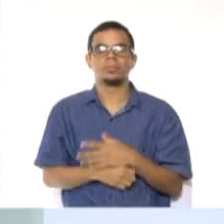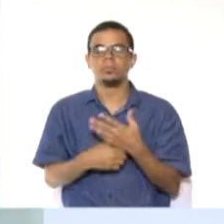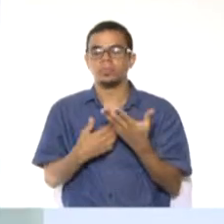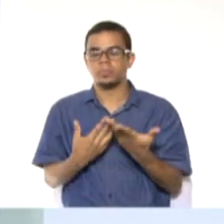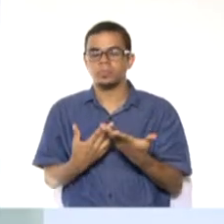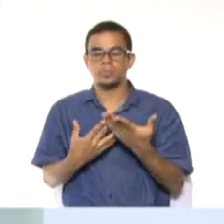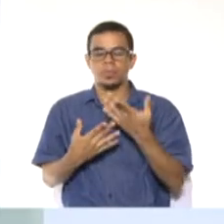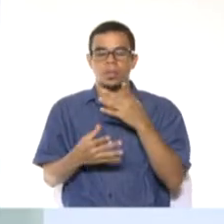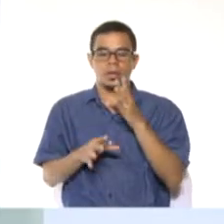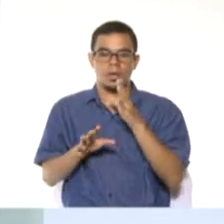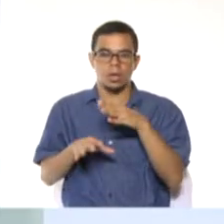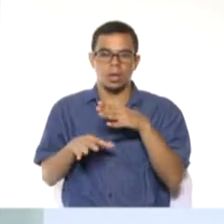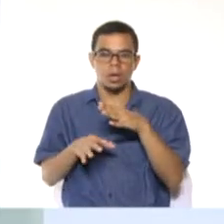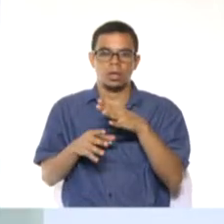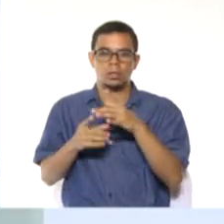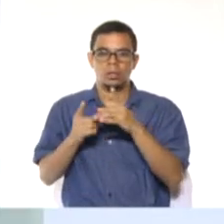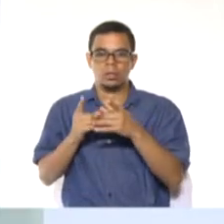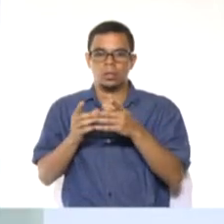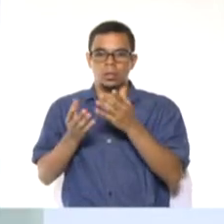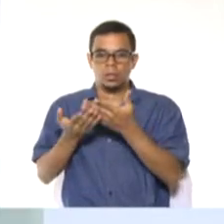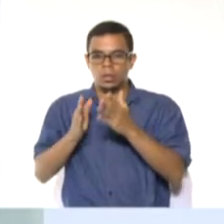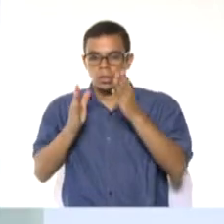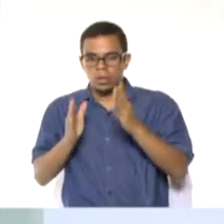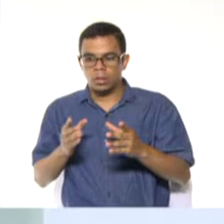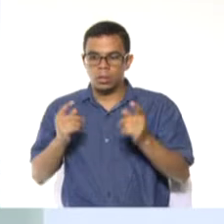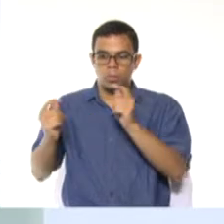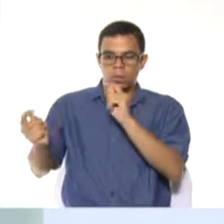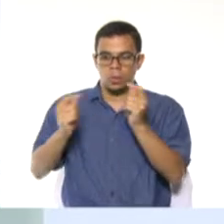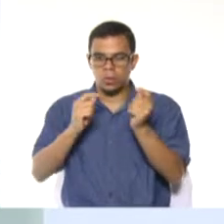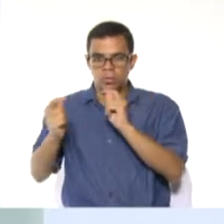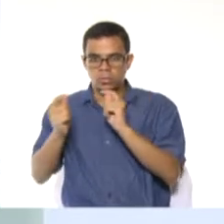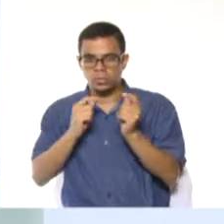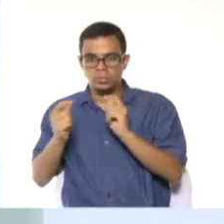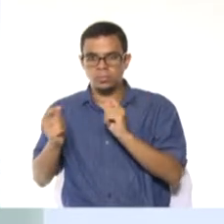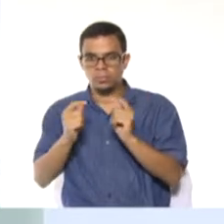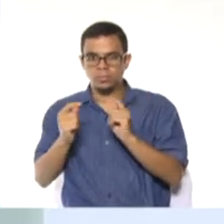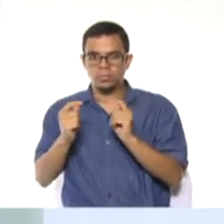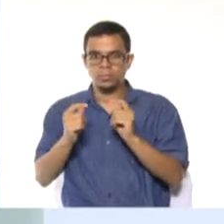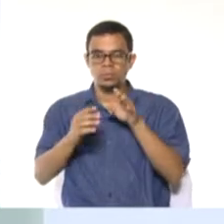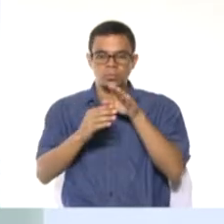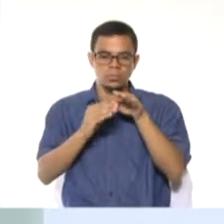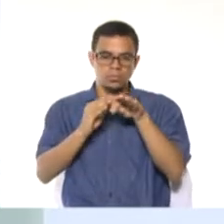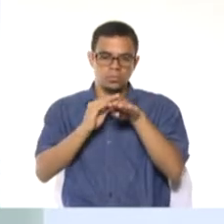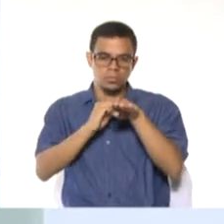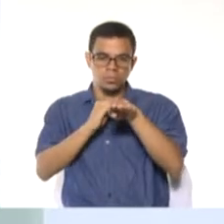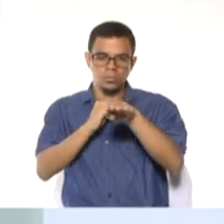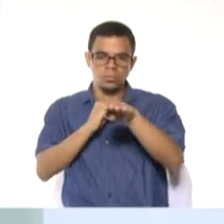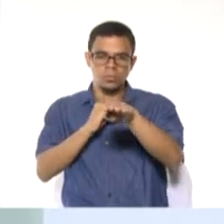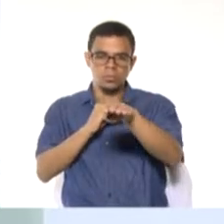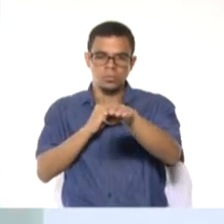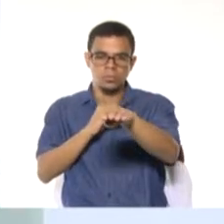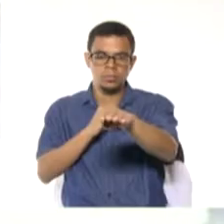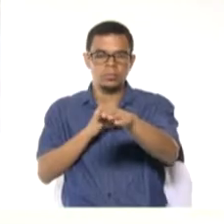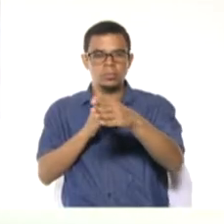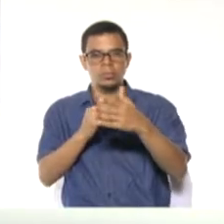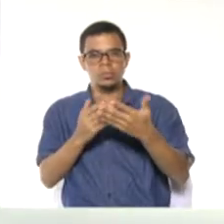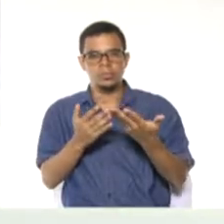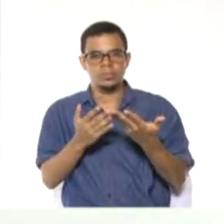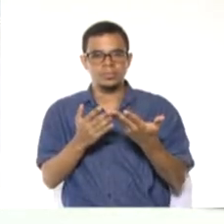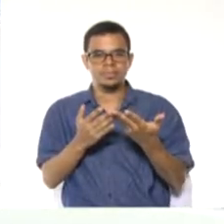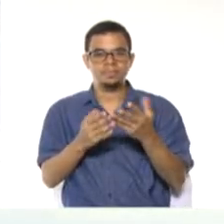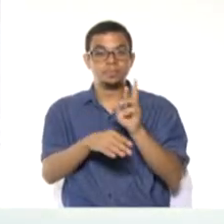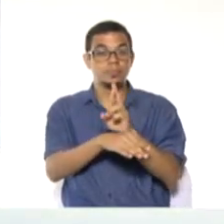disyuntiva entre los estudiantes donde cuando hablo de un movimiento rectilíneo es que